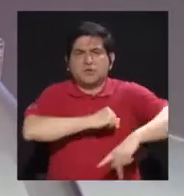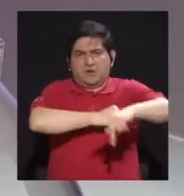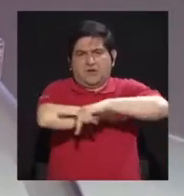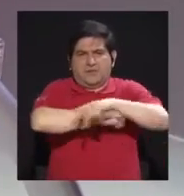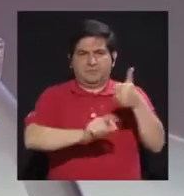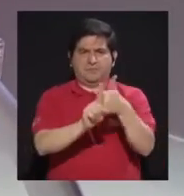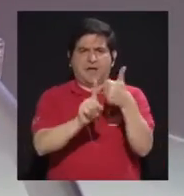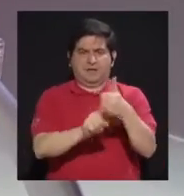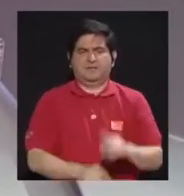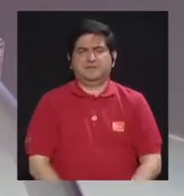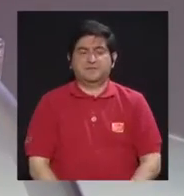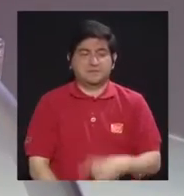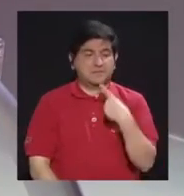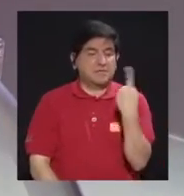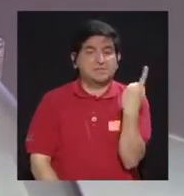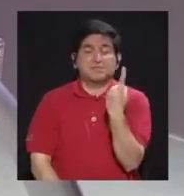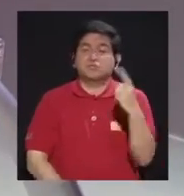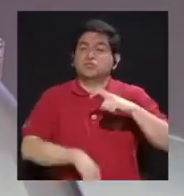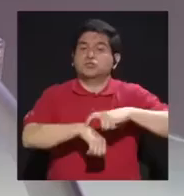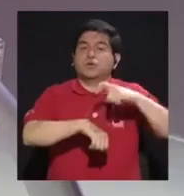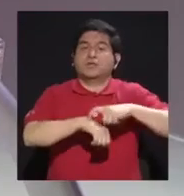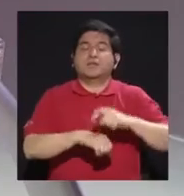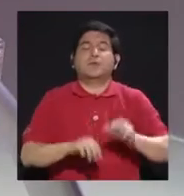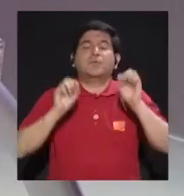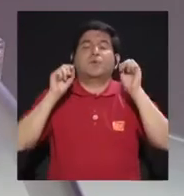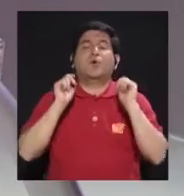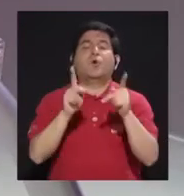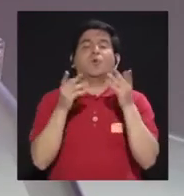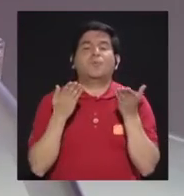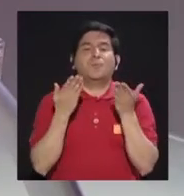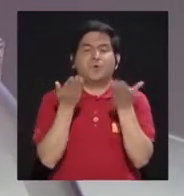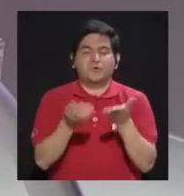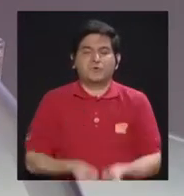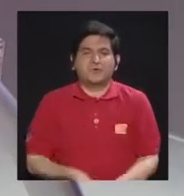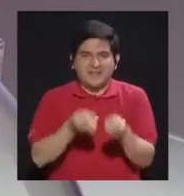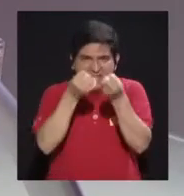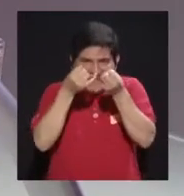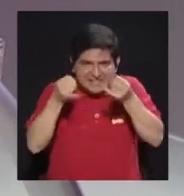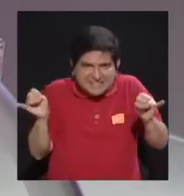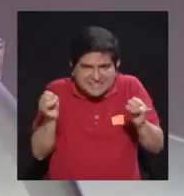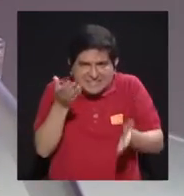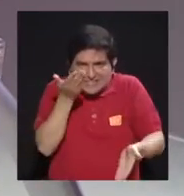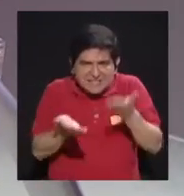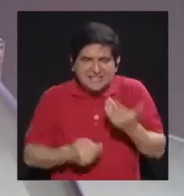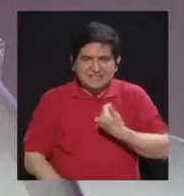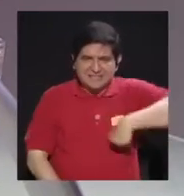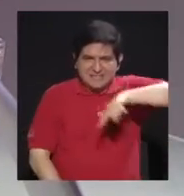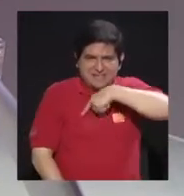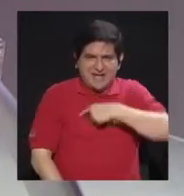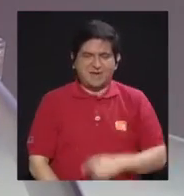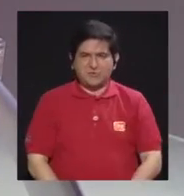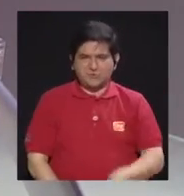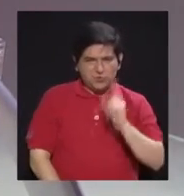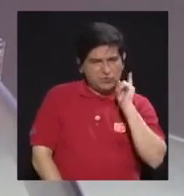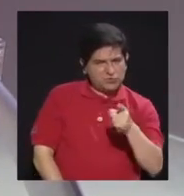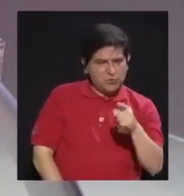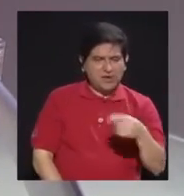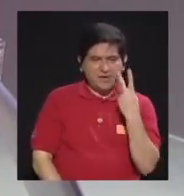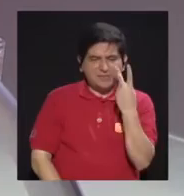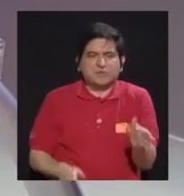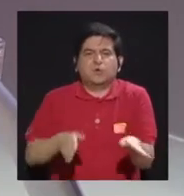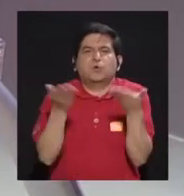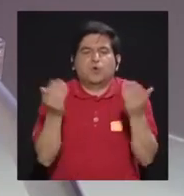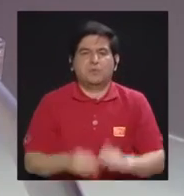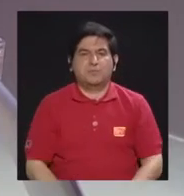países. Y se dice que solo el tiempo permite leerla sin el lente que nos enseñaron a tener sobre las cosas. ¿Cómo está la